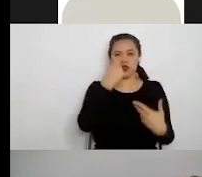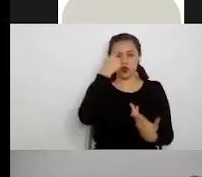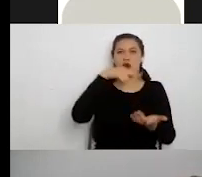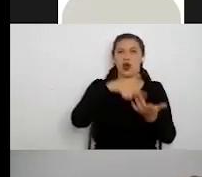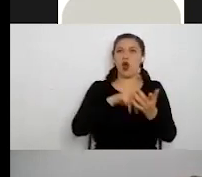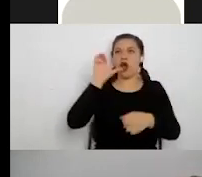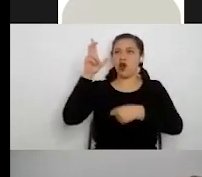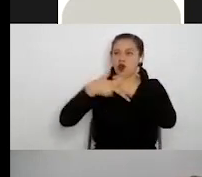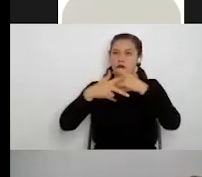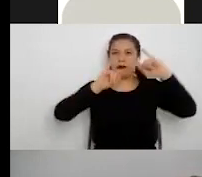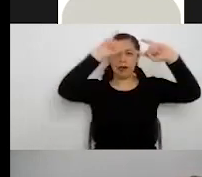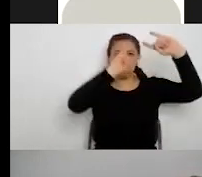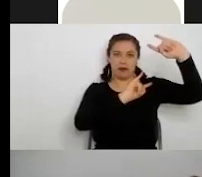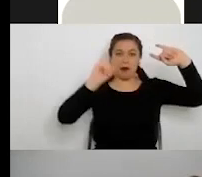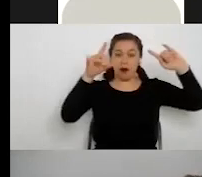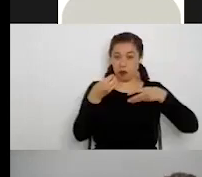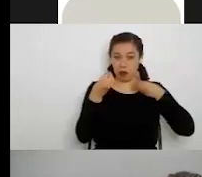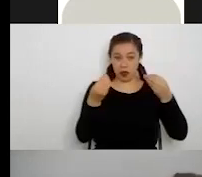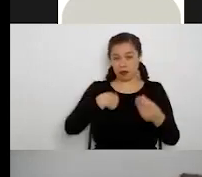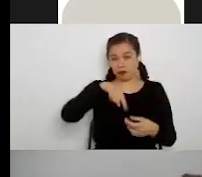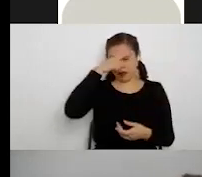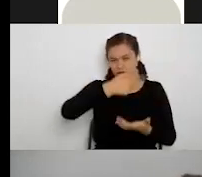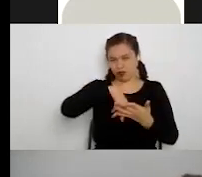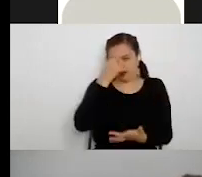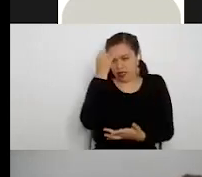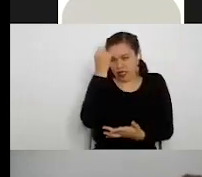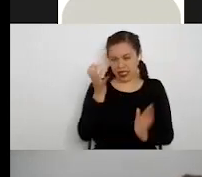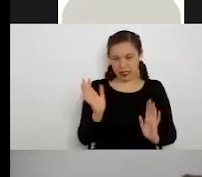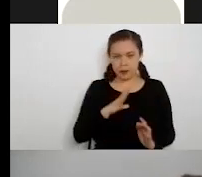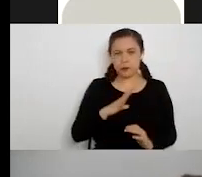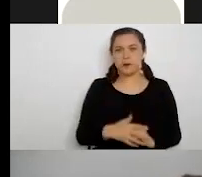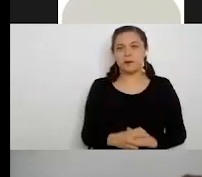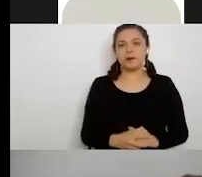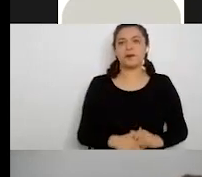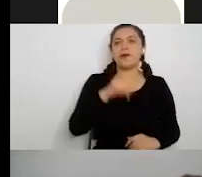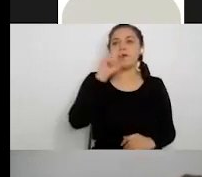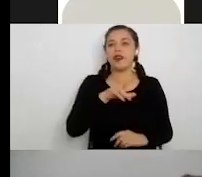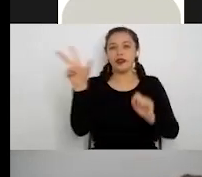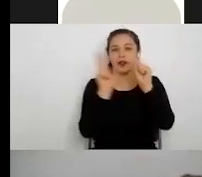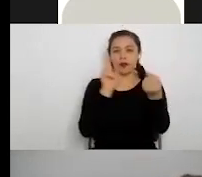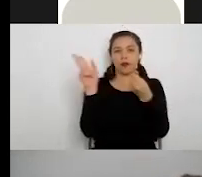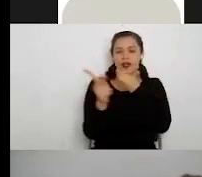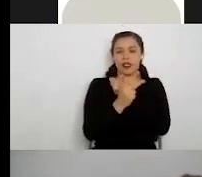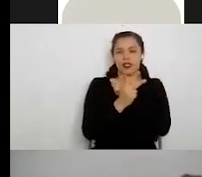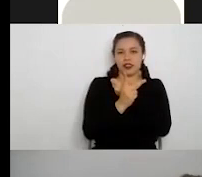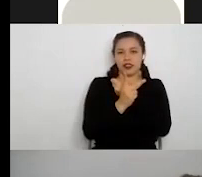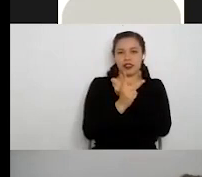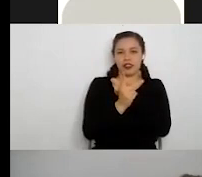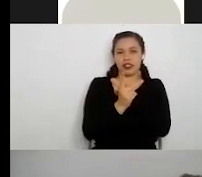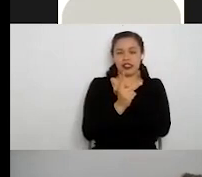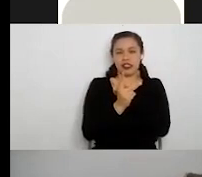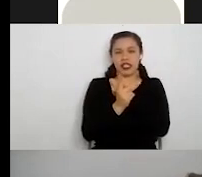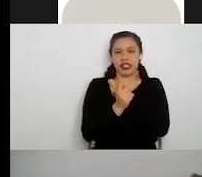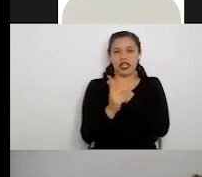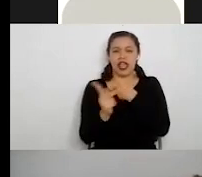para que también tengamos una idea. Y es el país que hegemoniza el puntal de